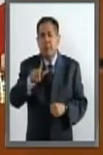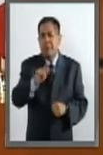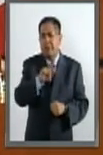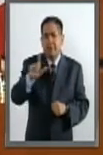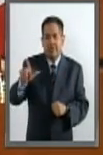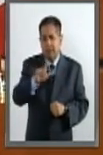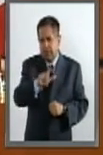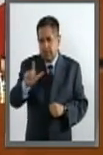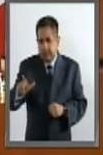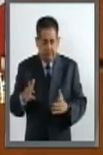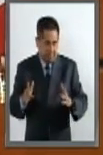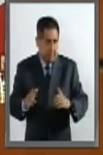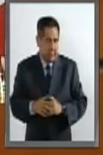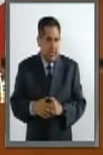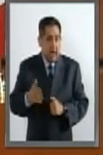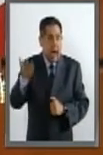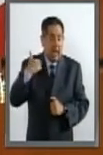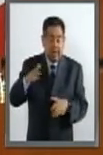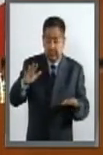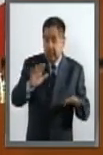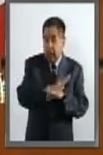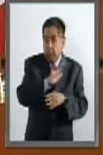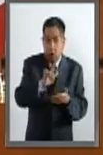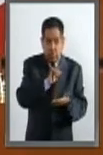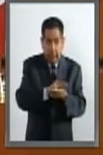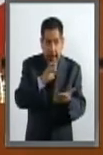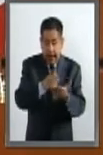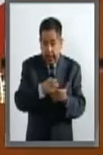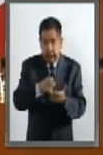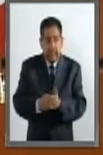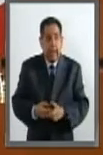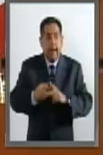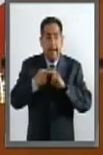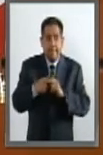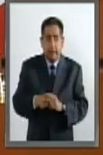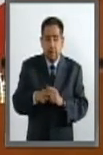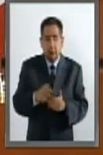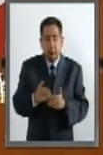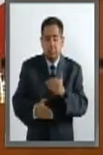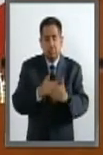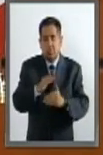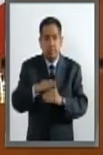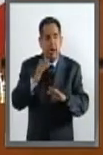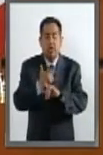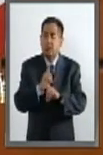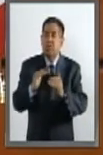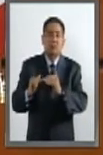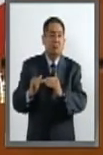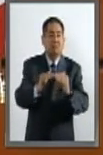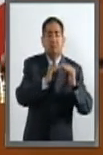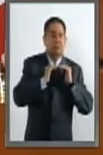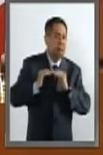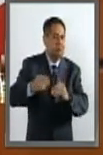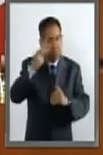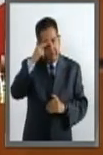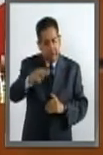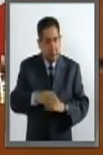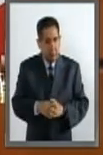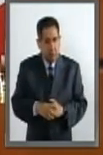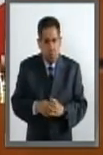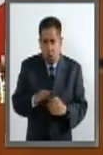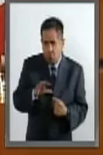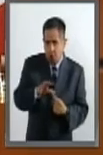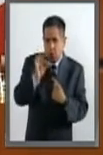1977, una reforma que marcó el inicio del proceso de democratización en México.